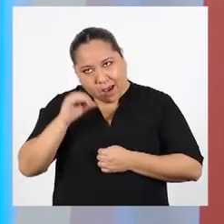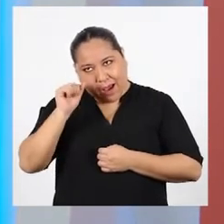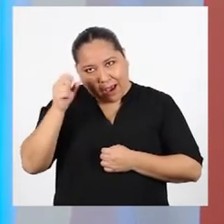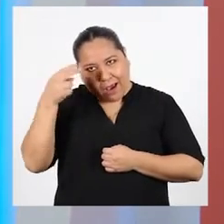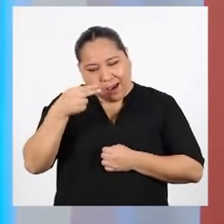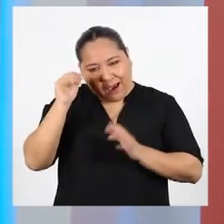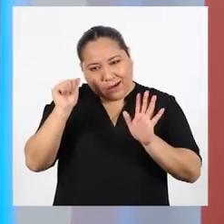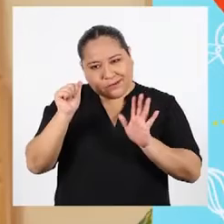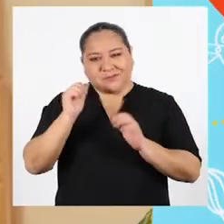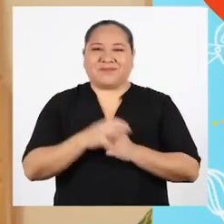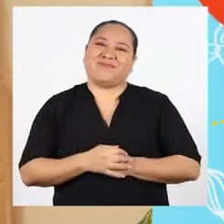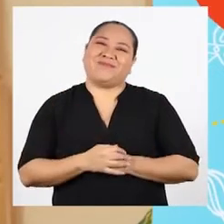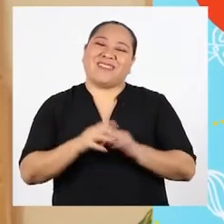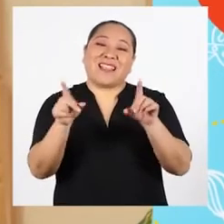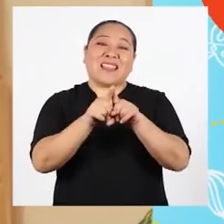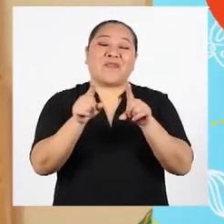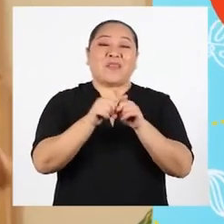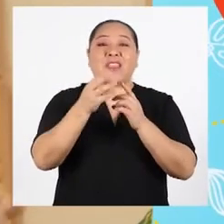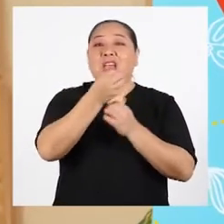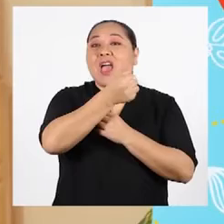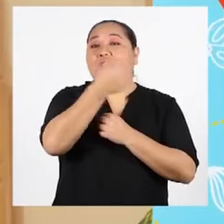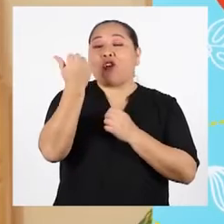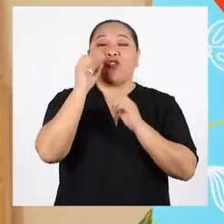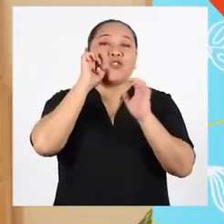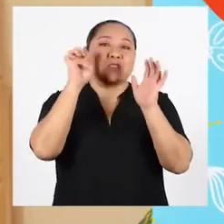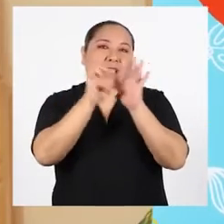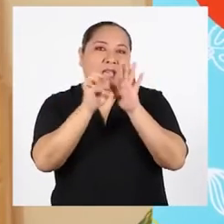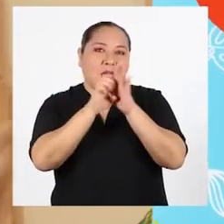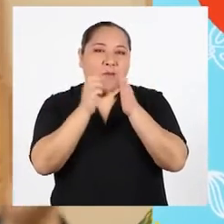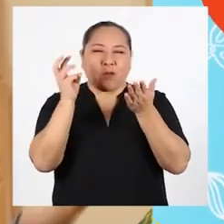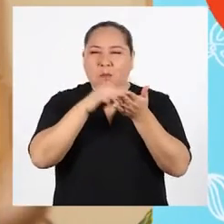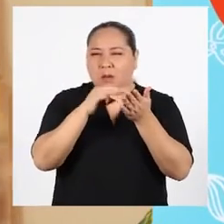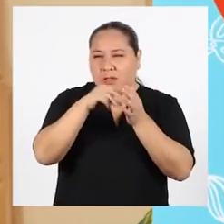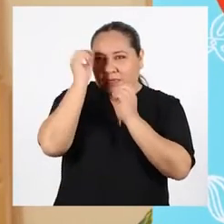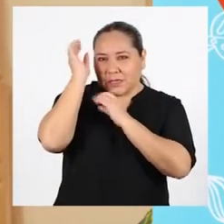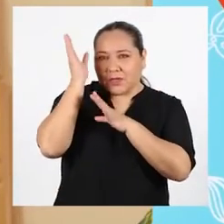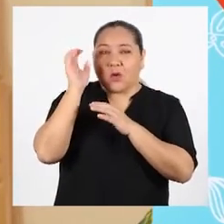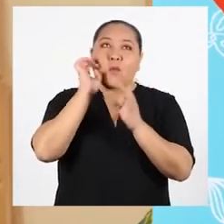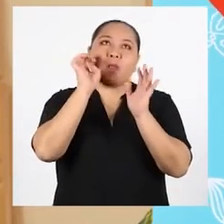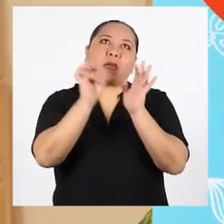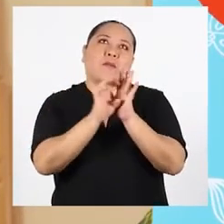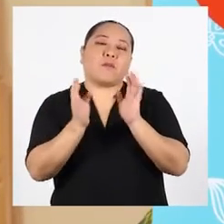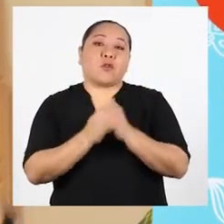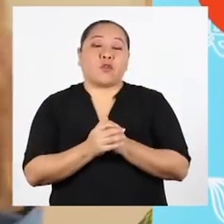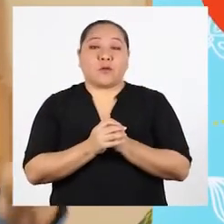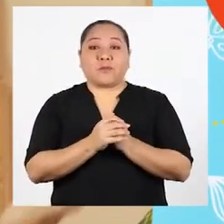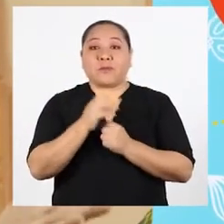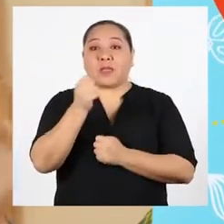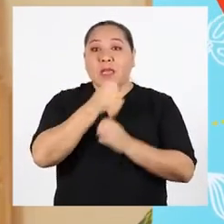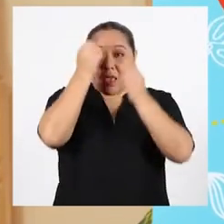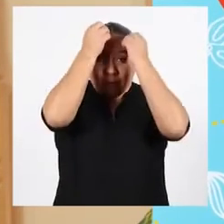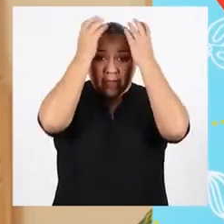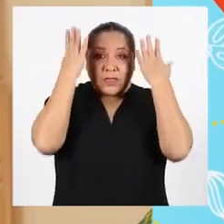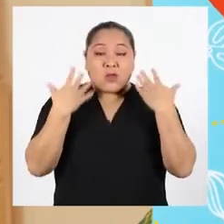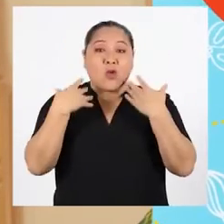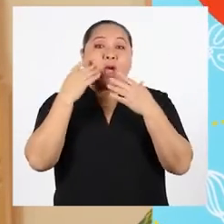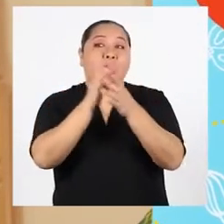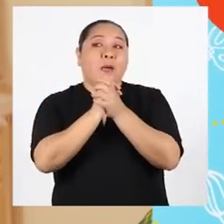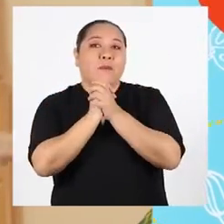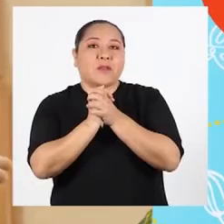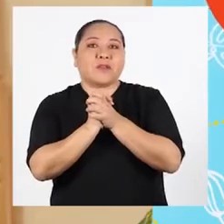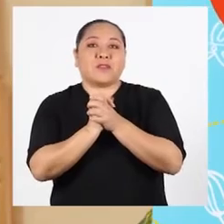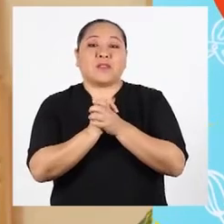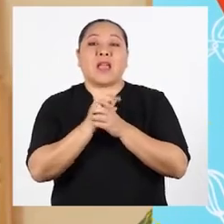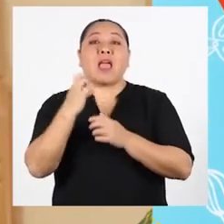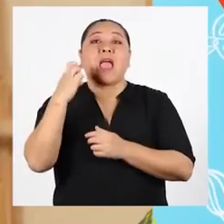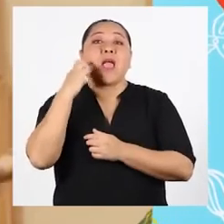la También existen varios ejemplos más de discursos, como cuando en el matrimonio de unos amigos,